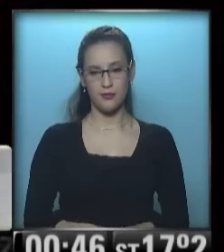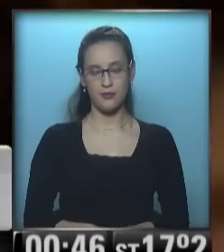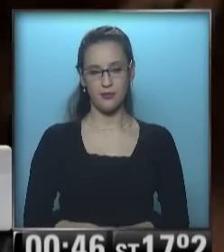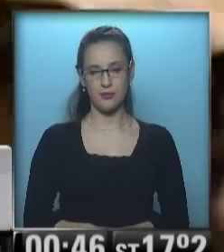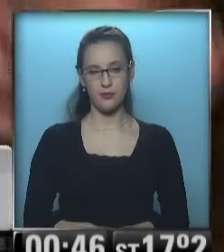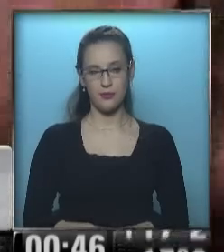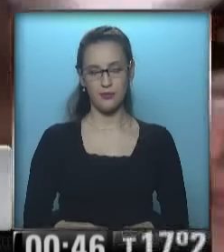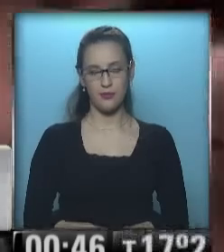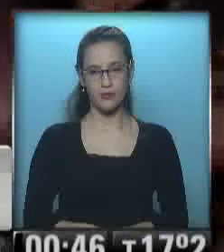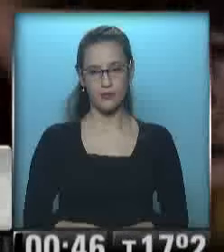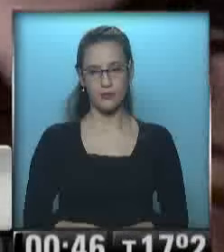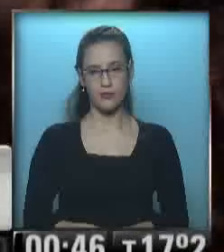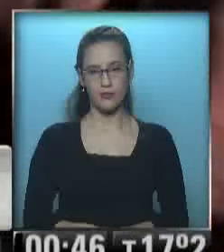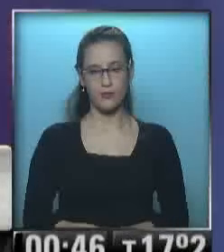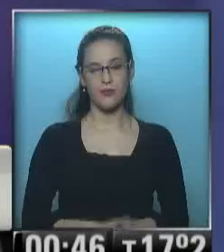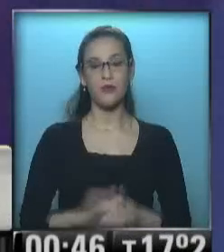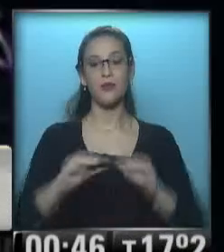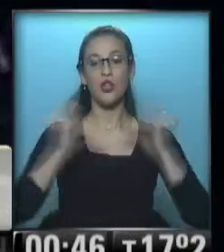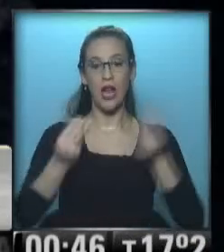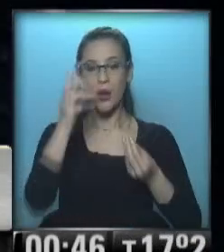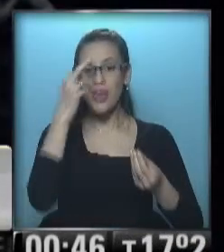Fueron 22 recitales.